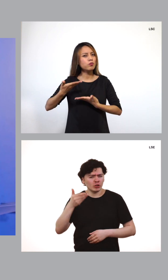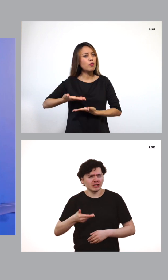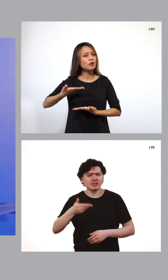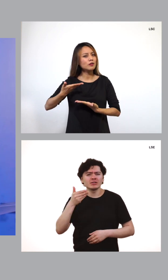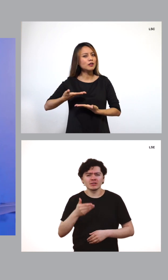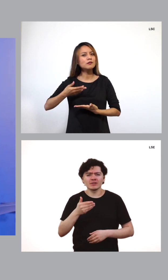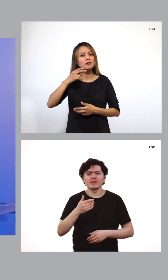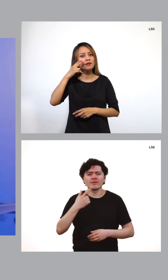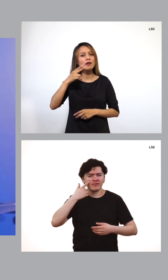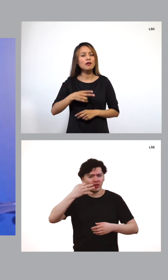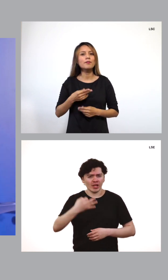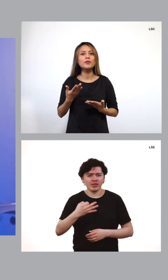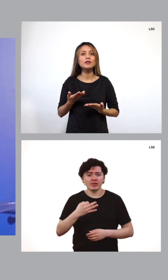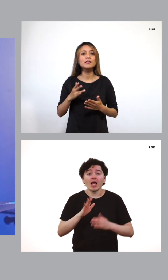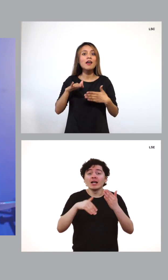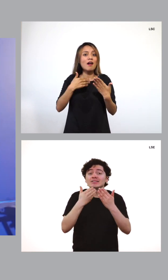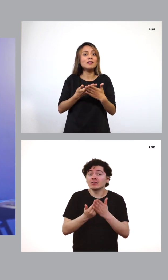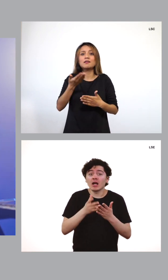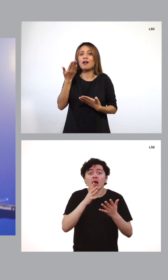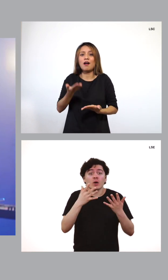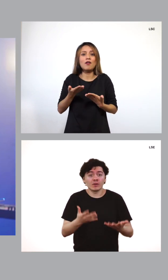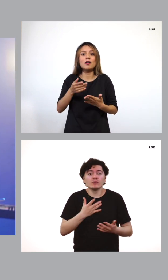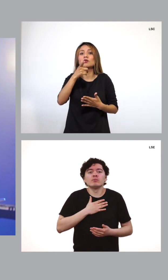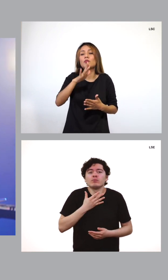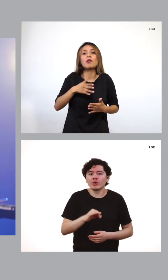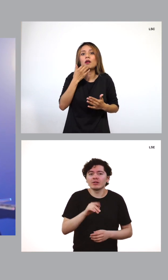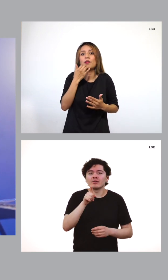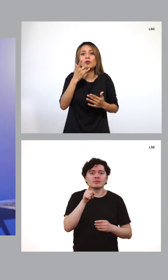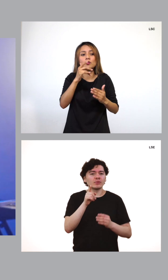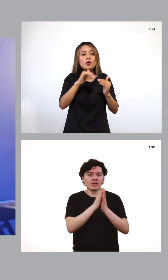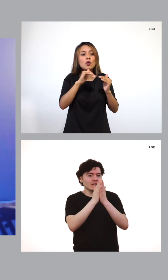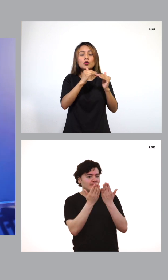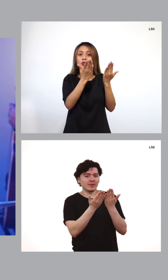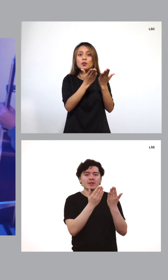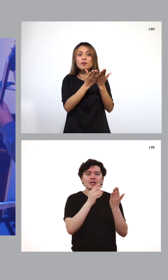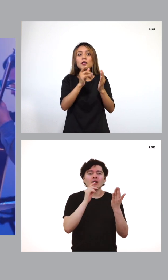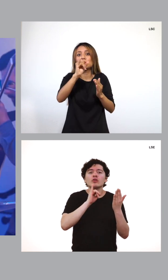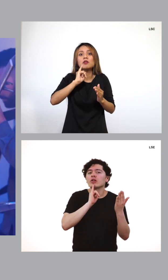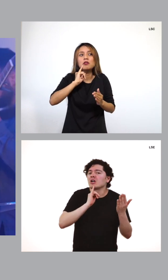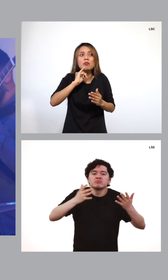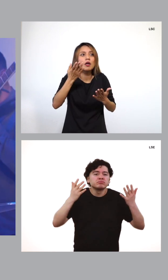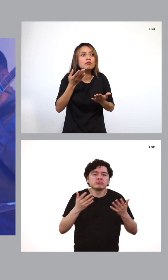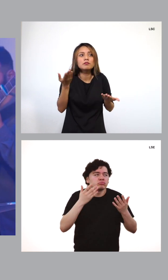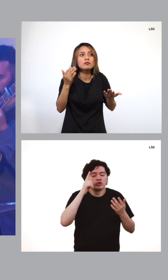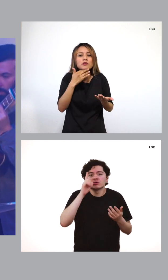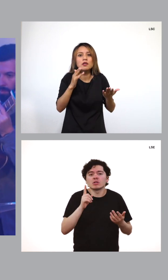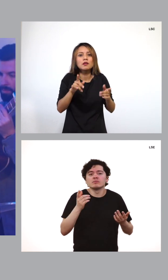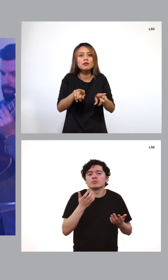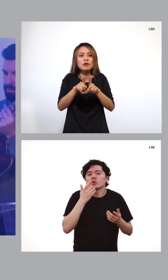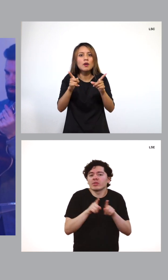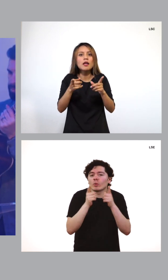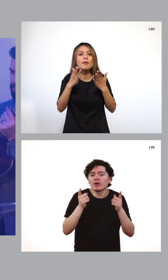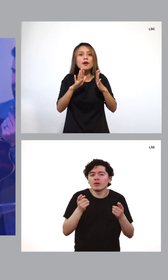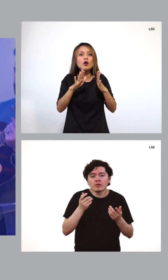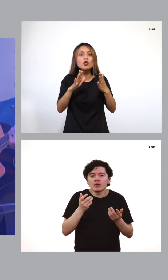idioma. Y tanto es así que hasta nuestro día, si lees tu Biblia y la abres en Mateo 27, en el idioma que tengas tu Biblia, va a poner todo en tu